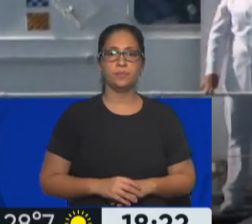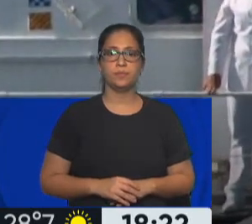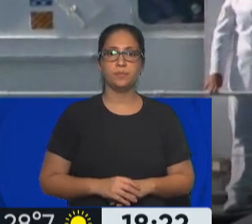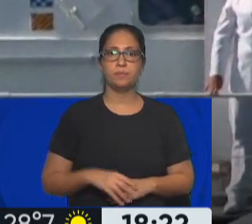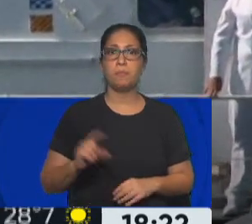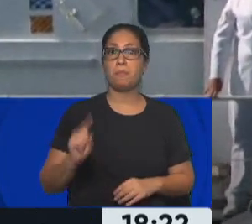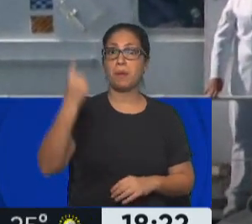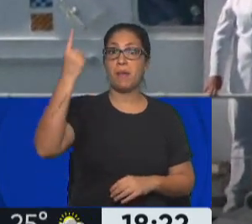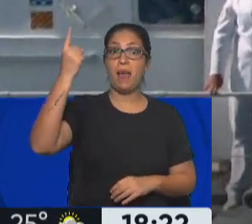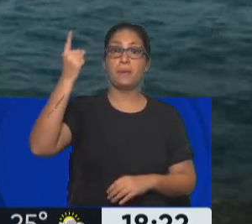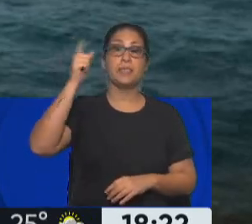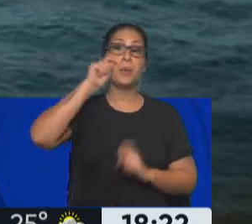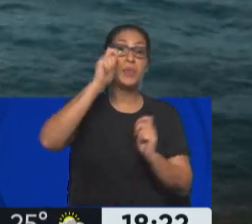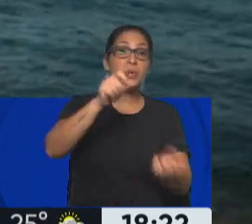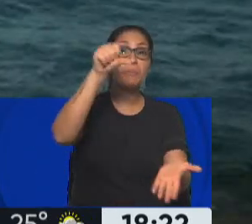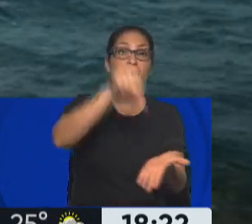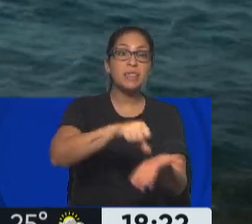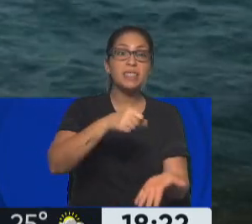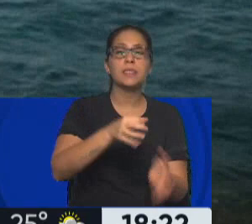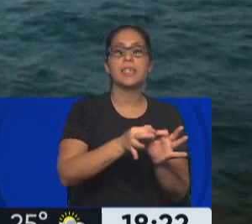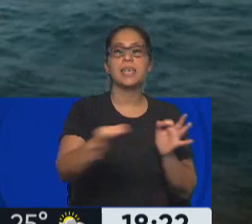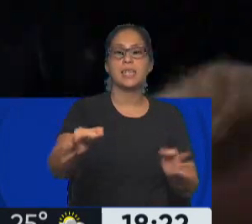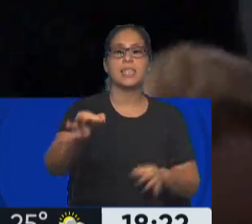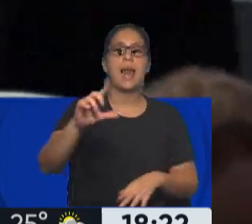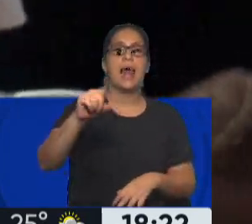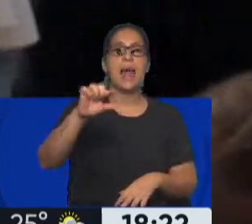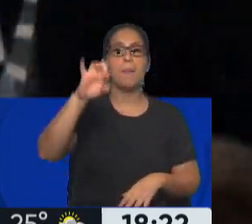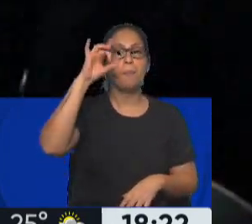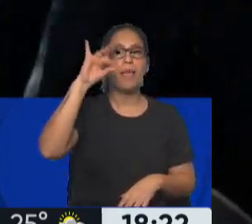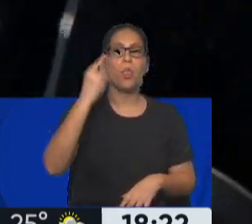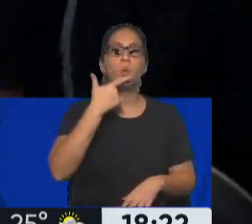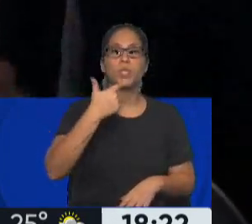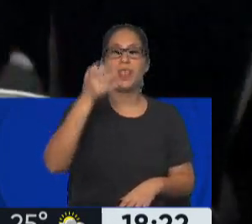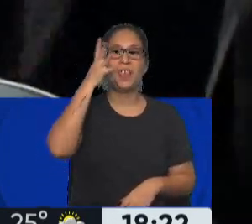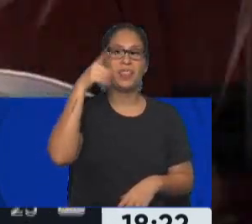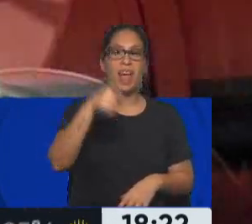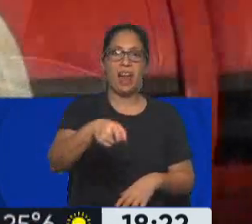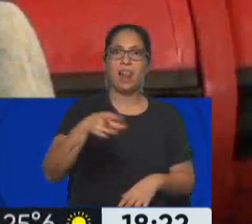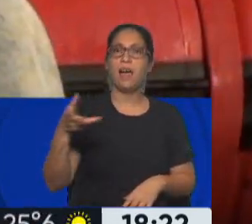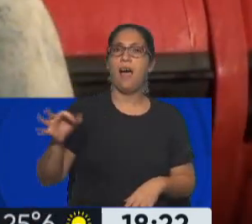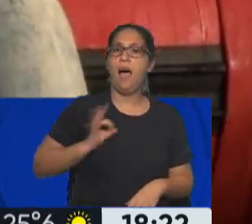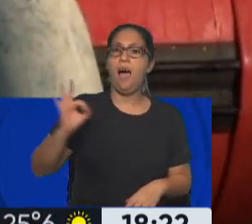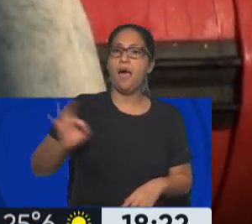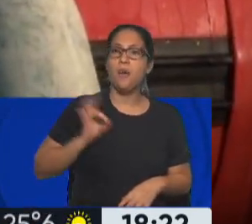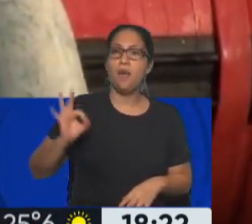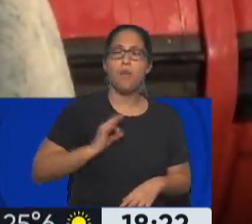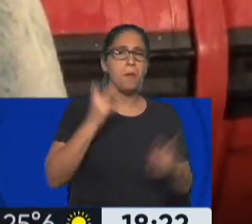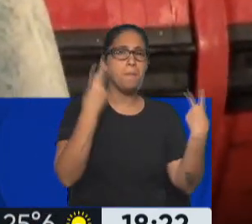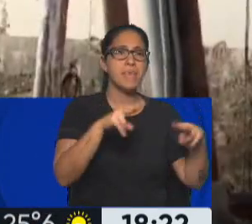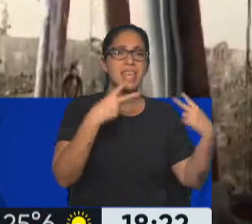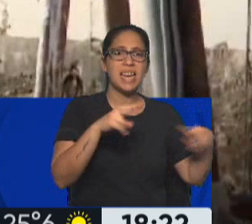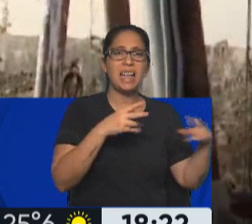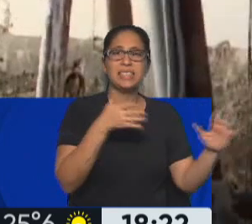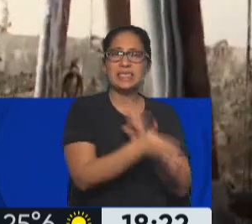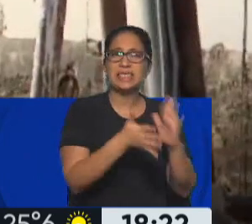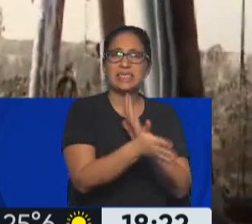Su primera visita oficial fue a la isla italiana de Lampedusa en el mar Mediterráneo, donde cada año miles de migrantes que huyen